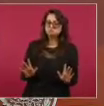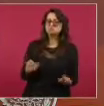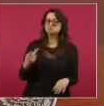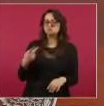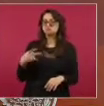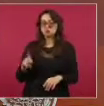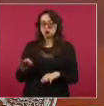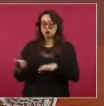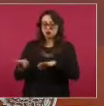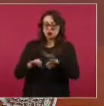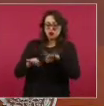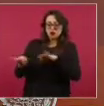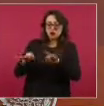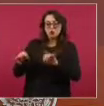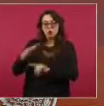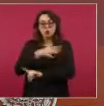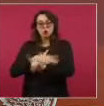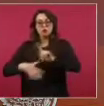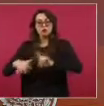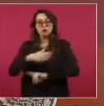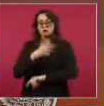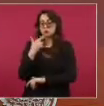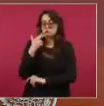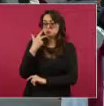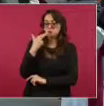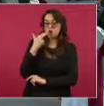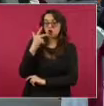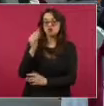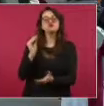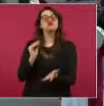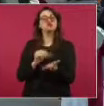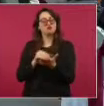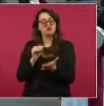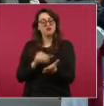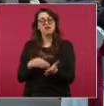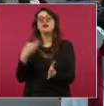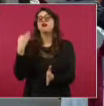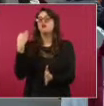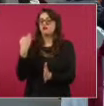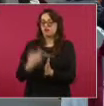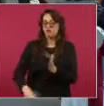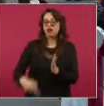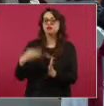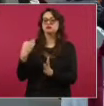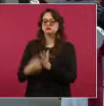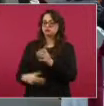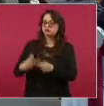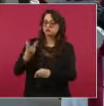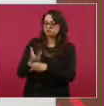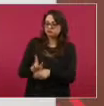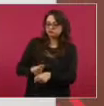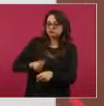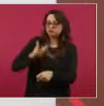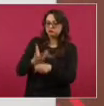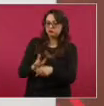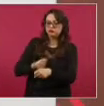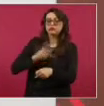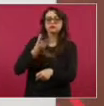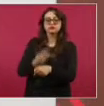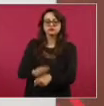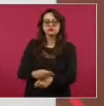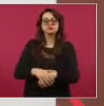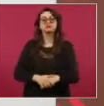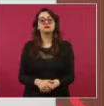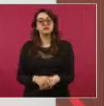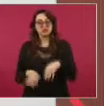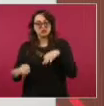laborantes continúa, permanece y se fortalece. Podemos afirmar sin temor a equivocarnos que el